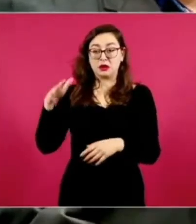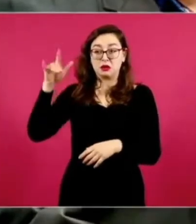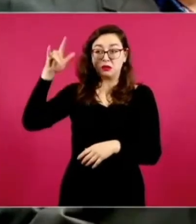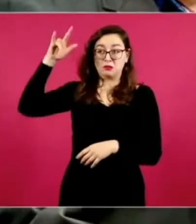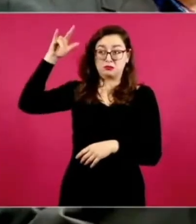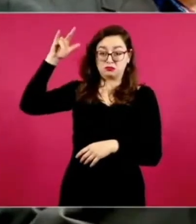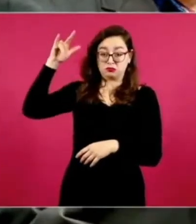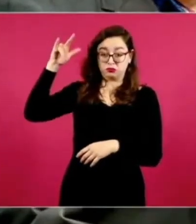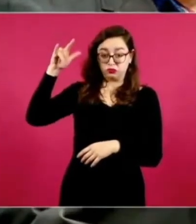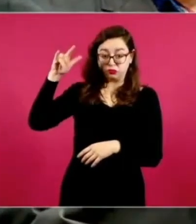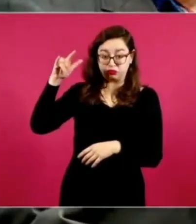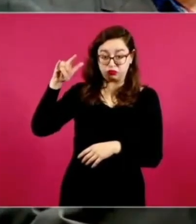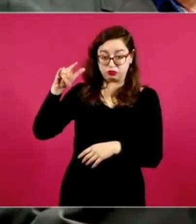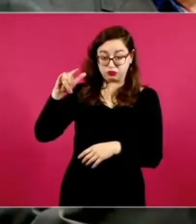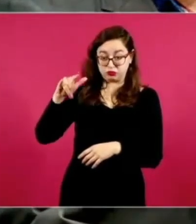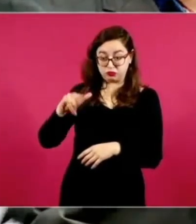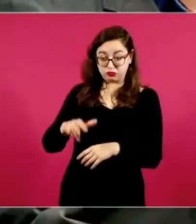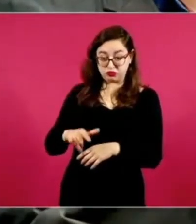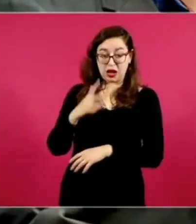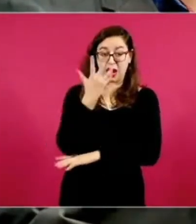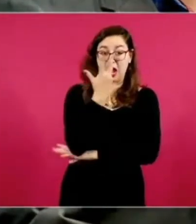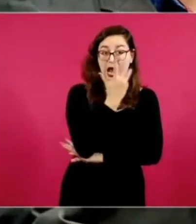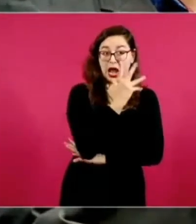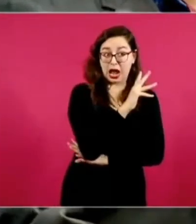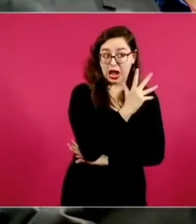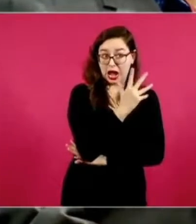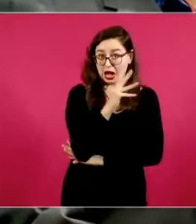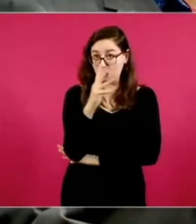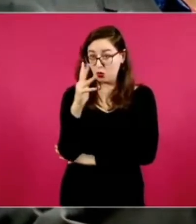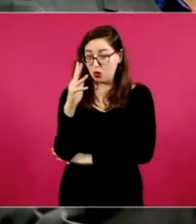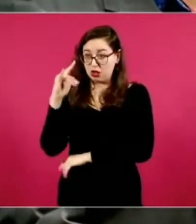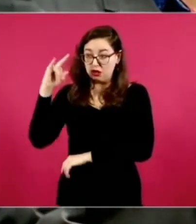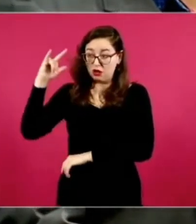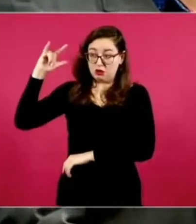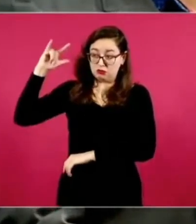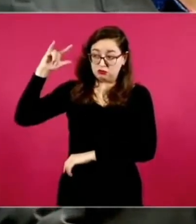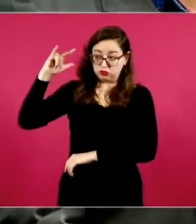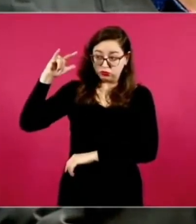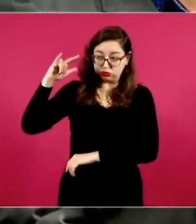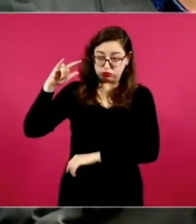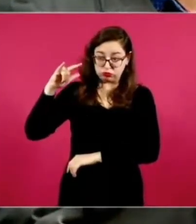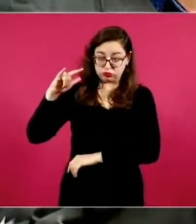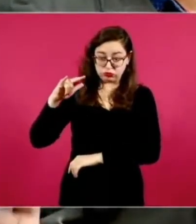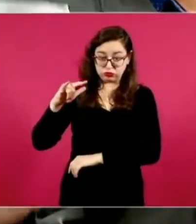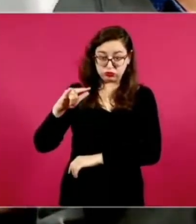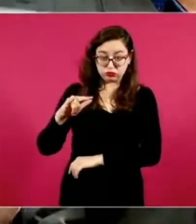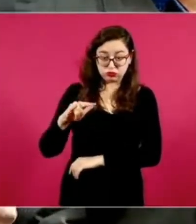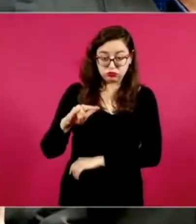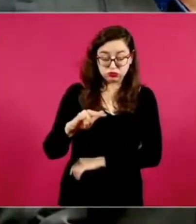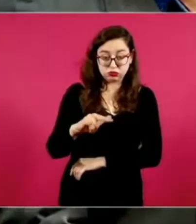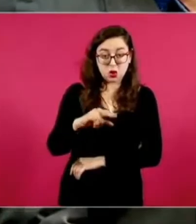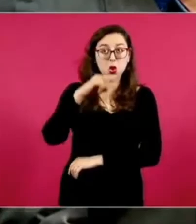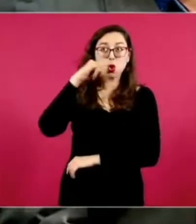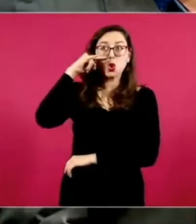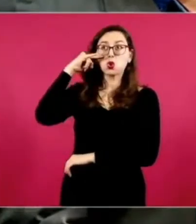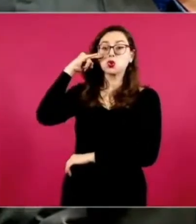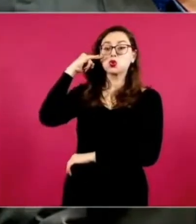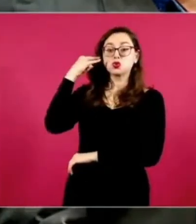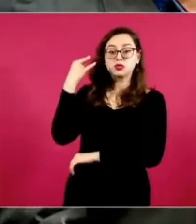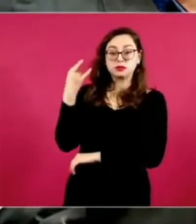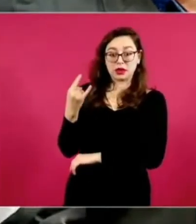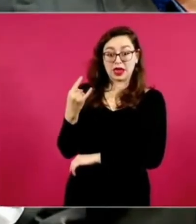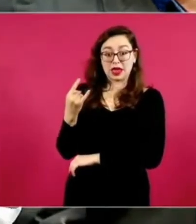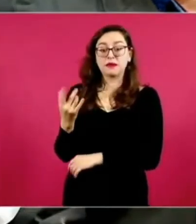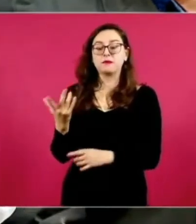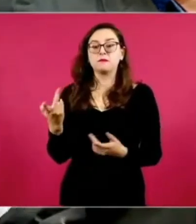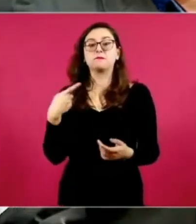aproximadamente de los árboles de las comunidades. Hay un mecanismo, una forma de